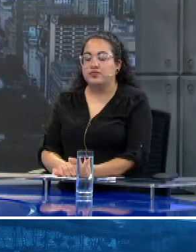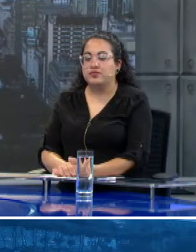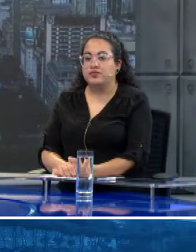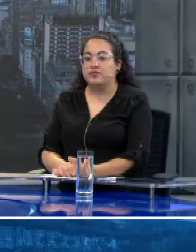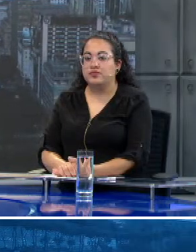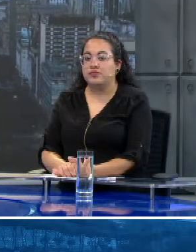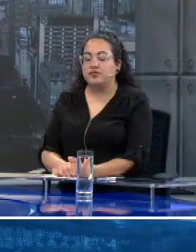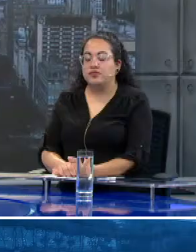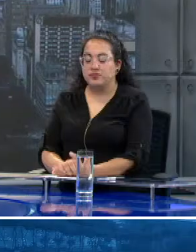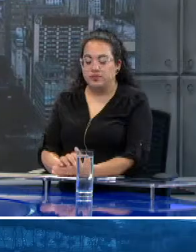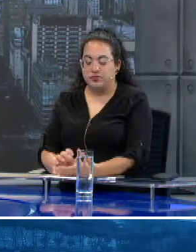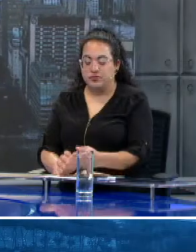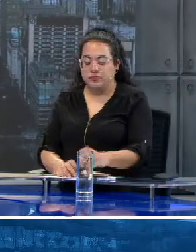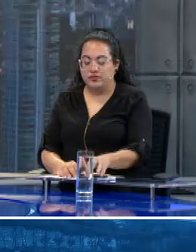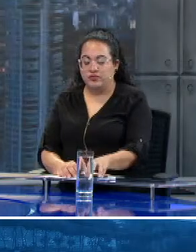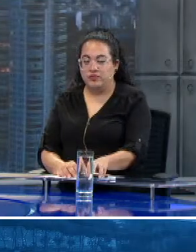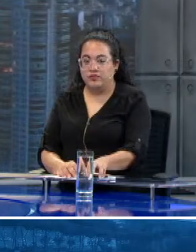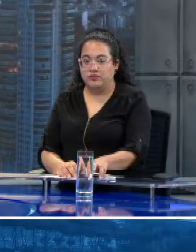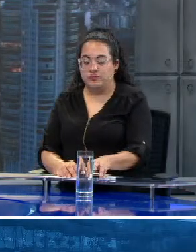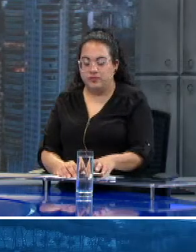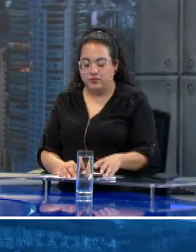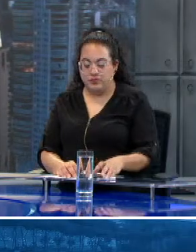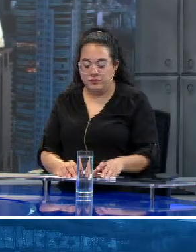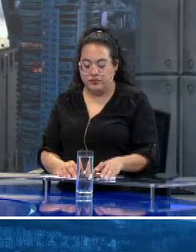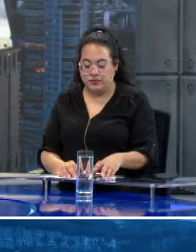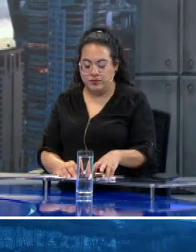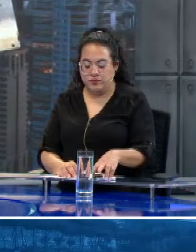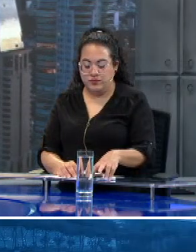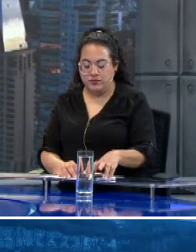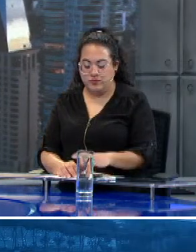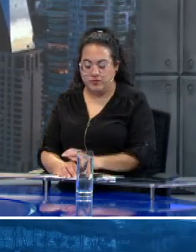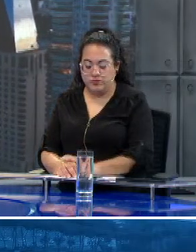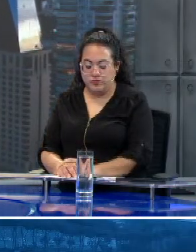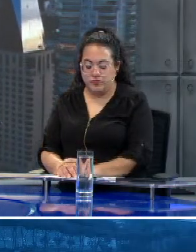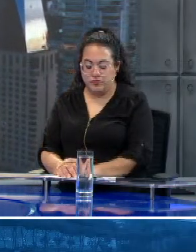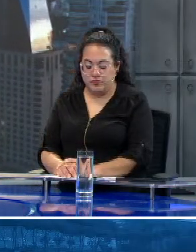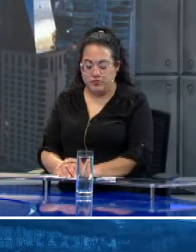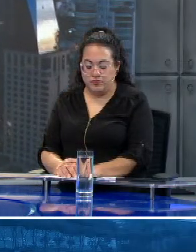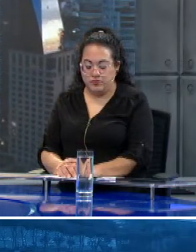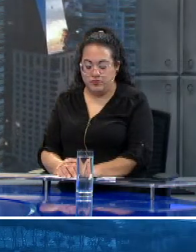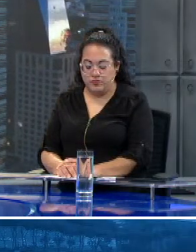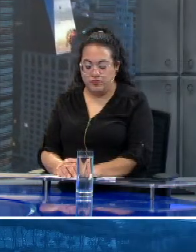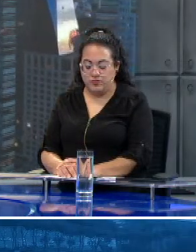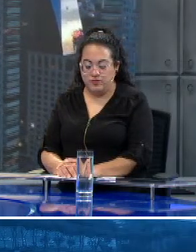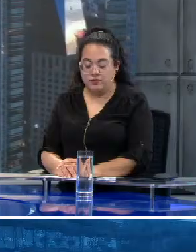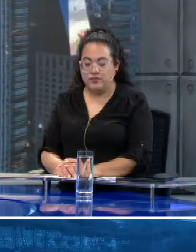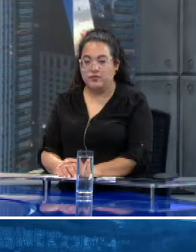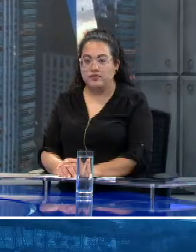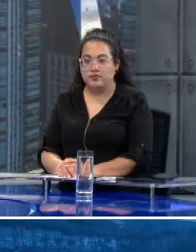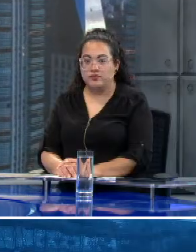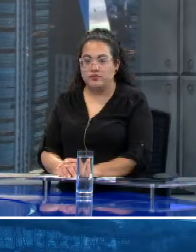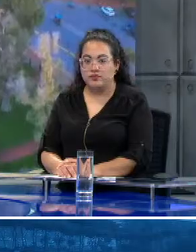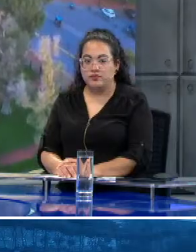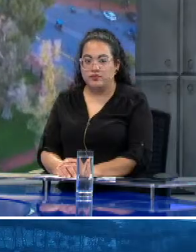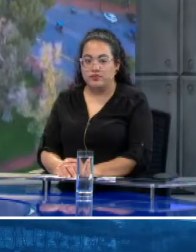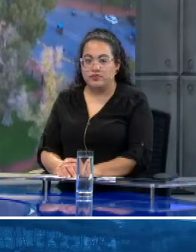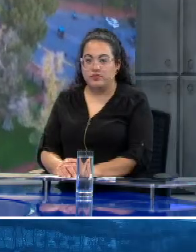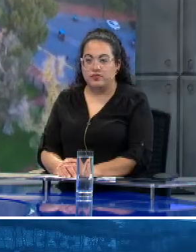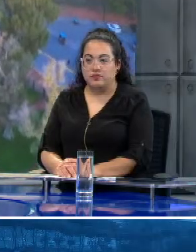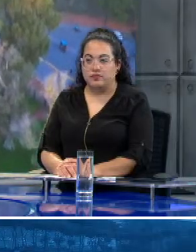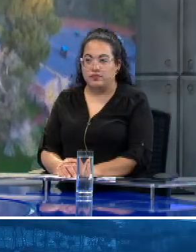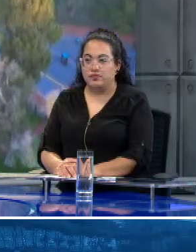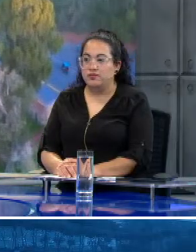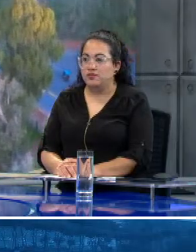de los testimonios. Decíamos, el primero va a ser el de Julio Cobos, que ayer hizo referencia, como decíamos, inaugurando, fue el primero, ¿no?, en hablar, de